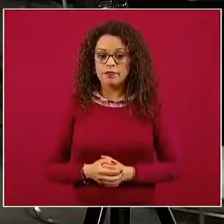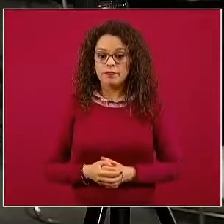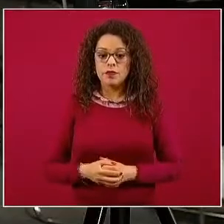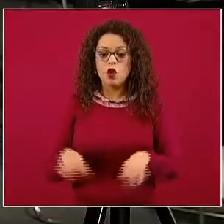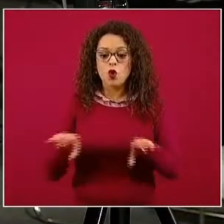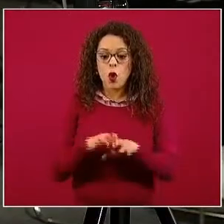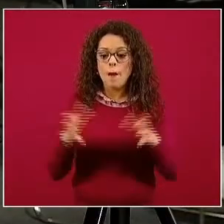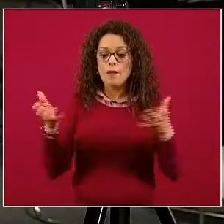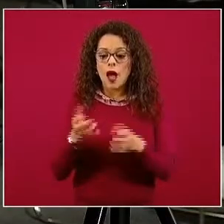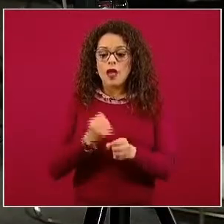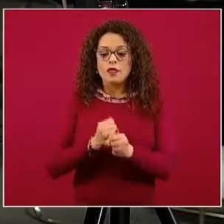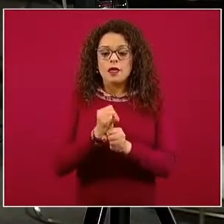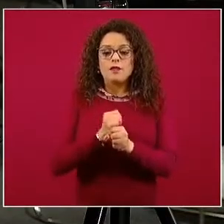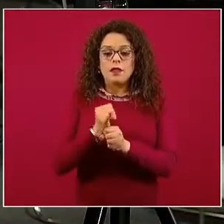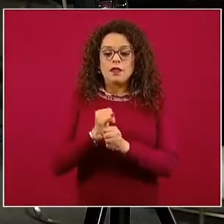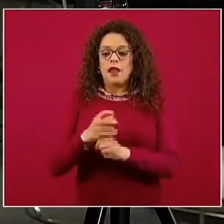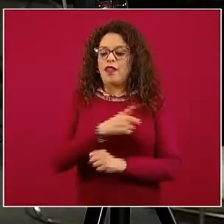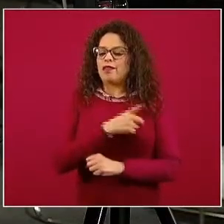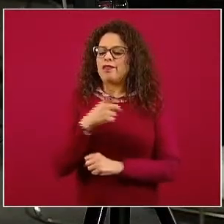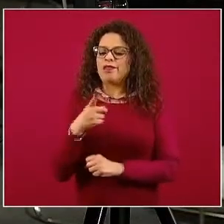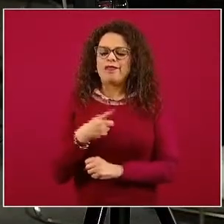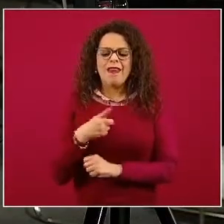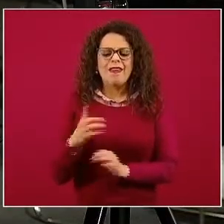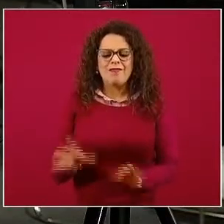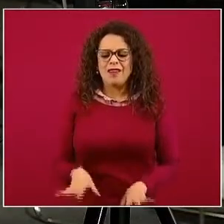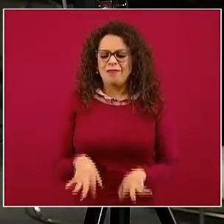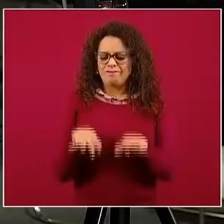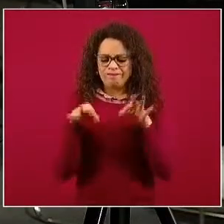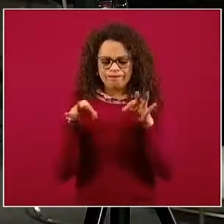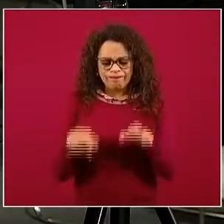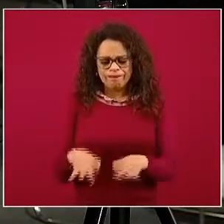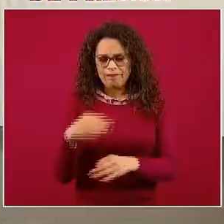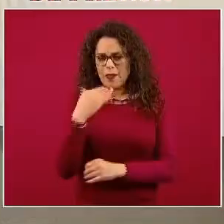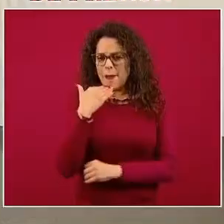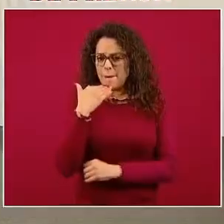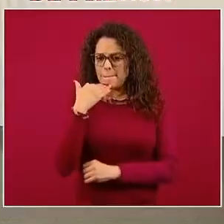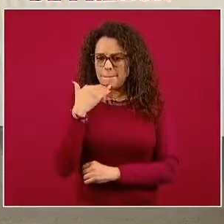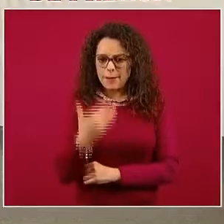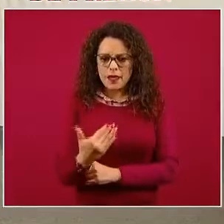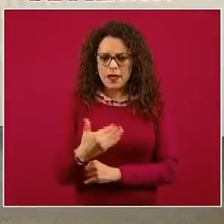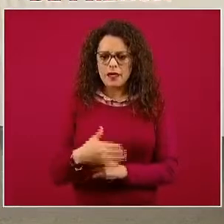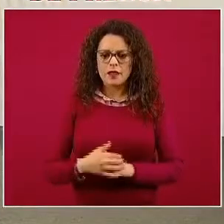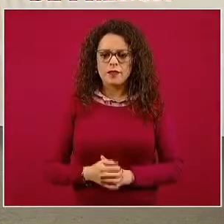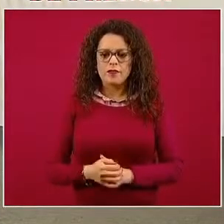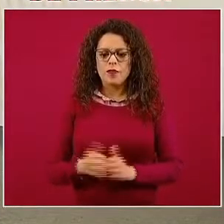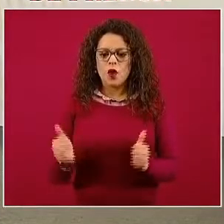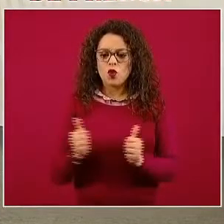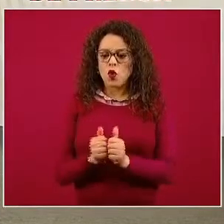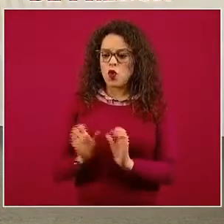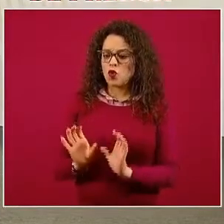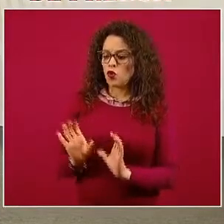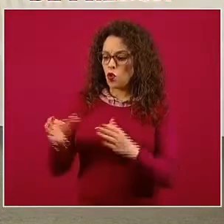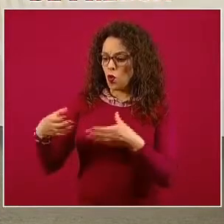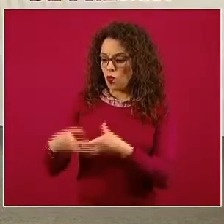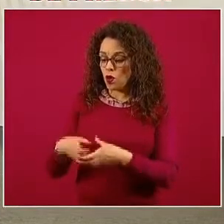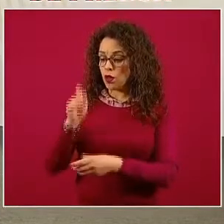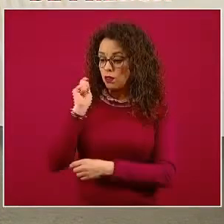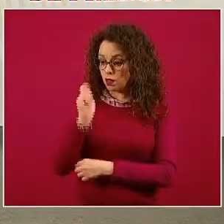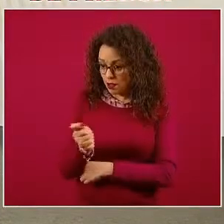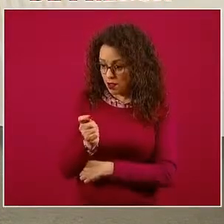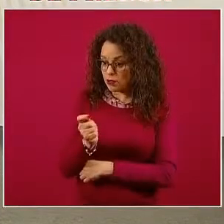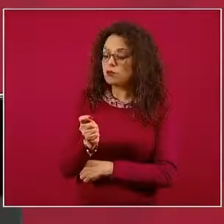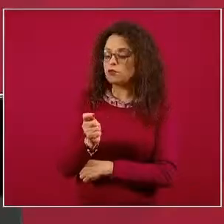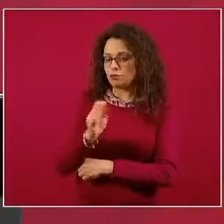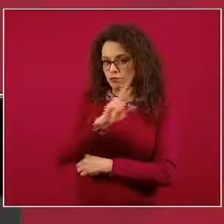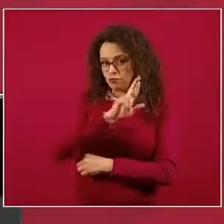realiza la investigación clínica estén apropiadamente cimentadas en comunidades académicas